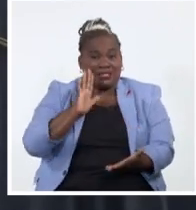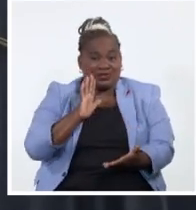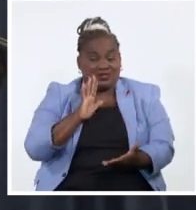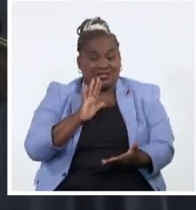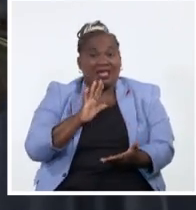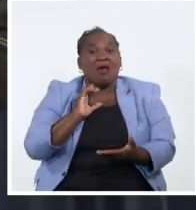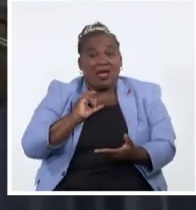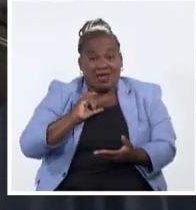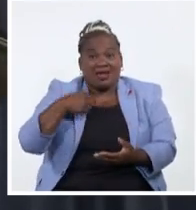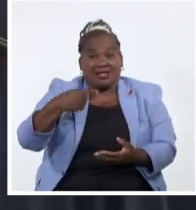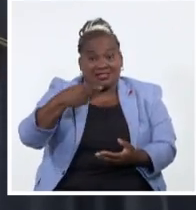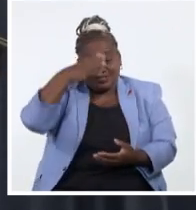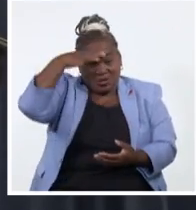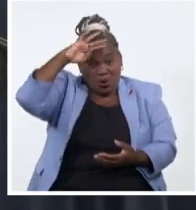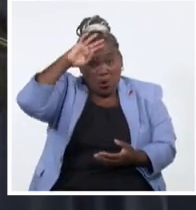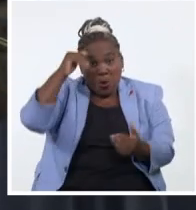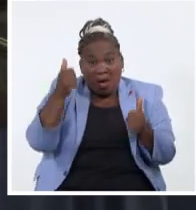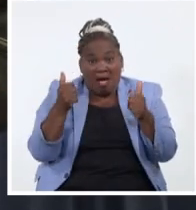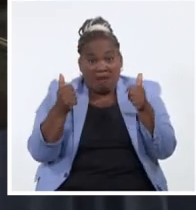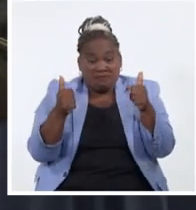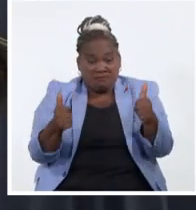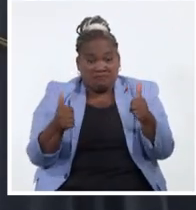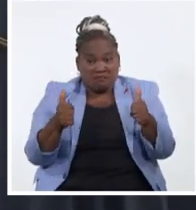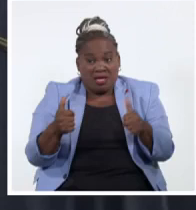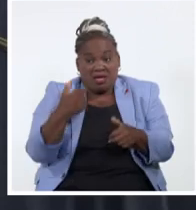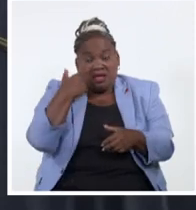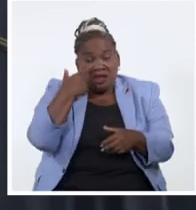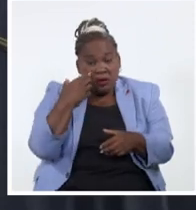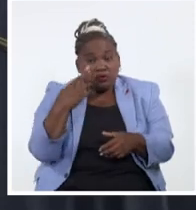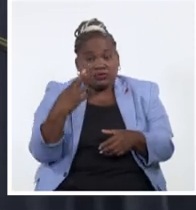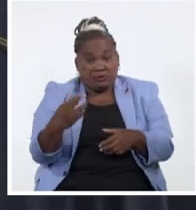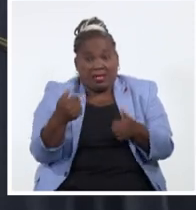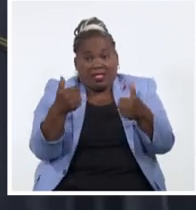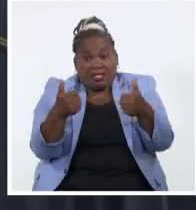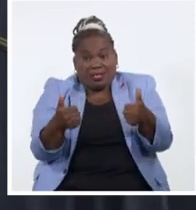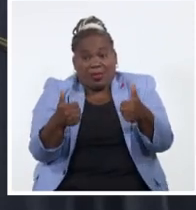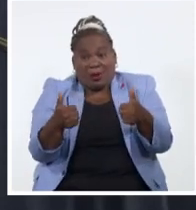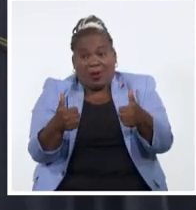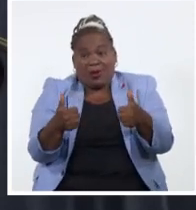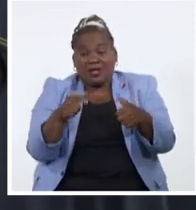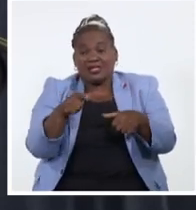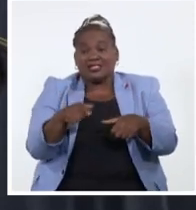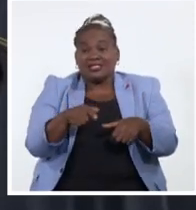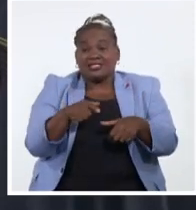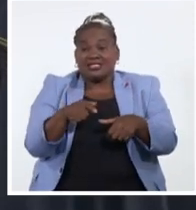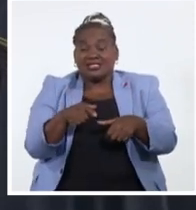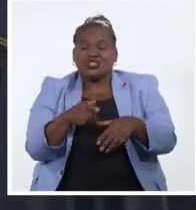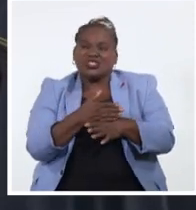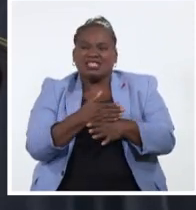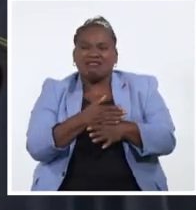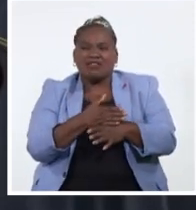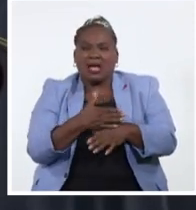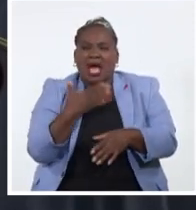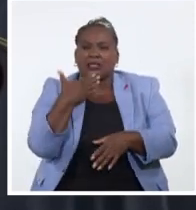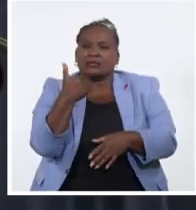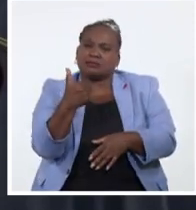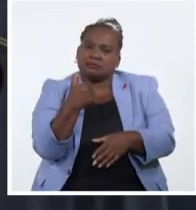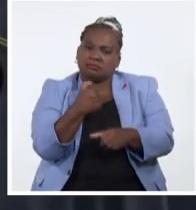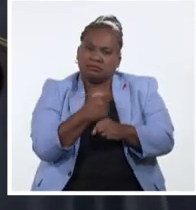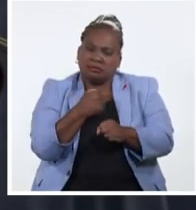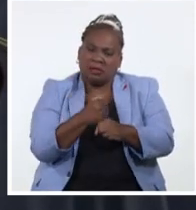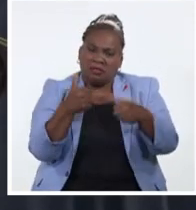de nuestra gente que haya ese reconocimiento también nos significa mucho en lo que tenemos que